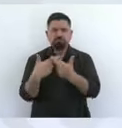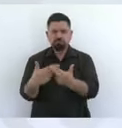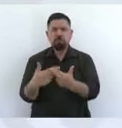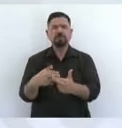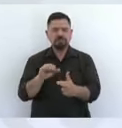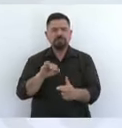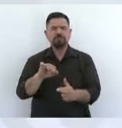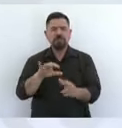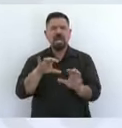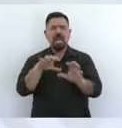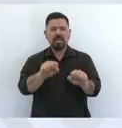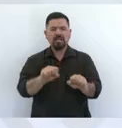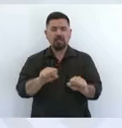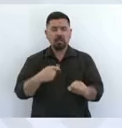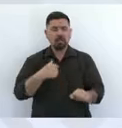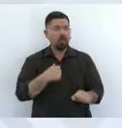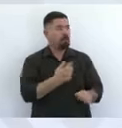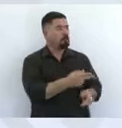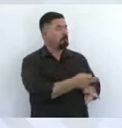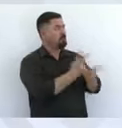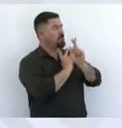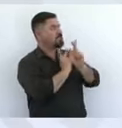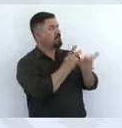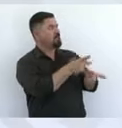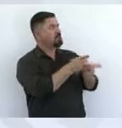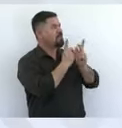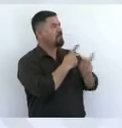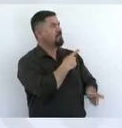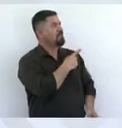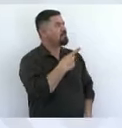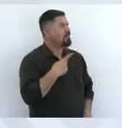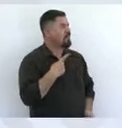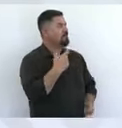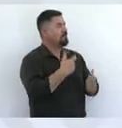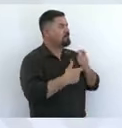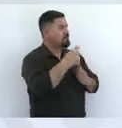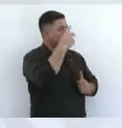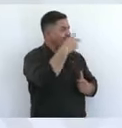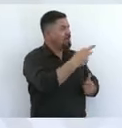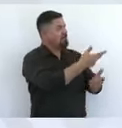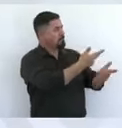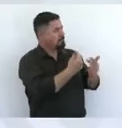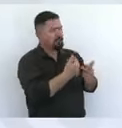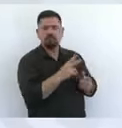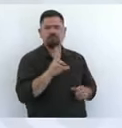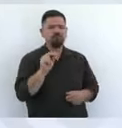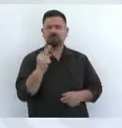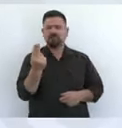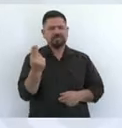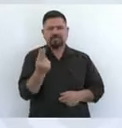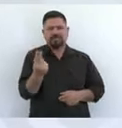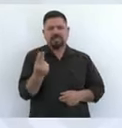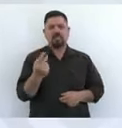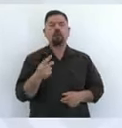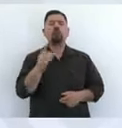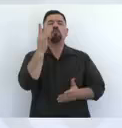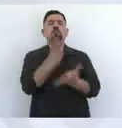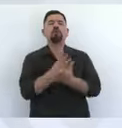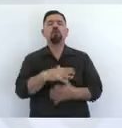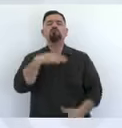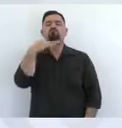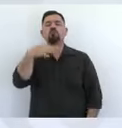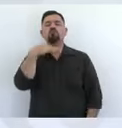falta endeudar al país. Es cosa nada más de evitar la corrupción